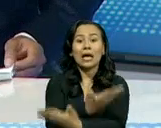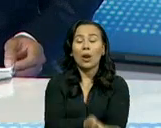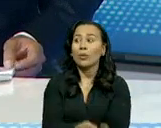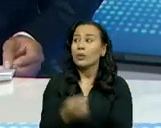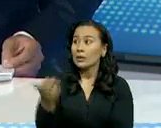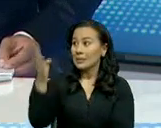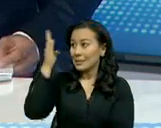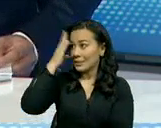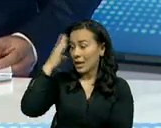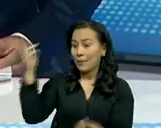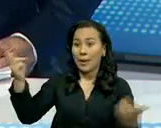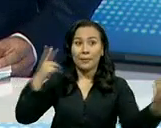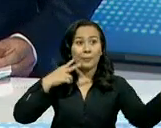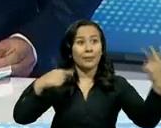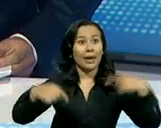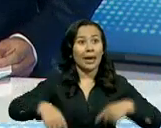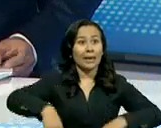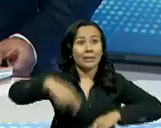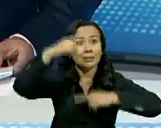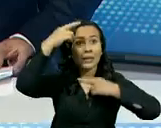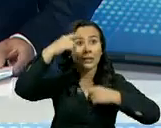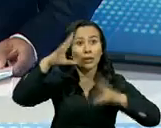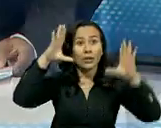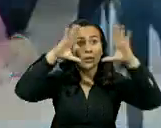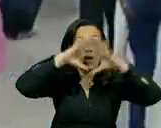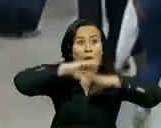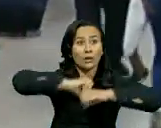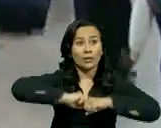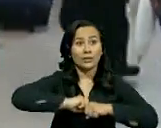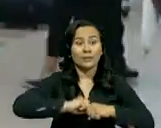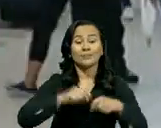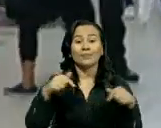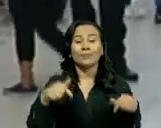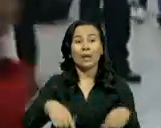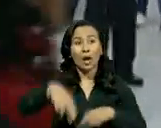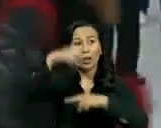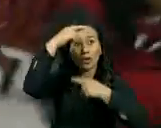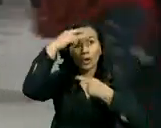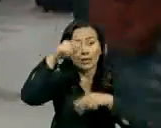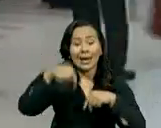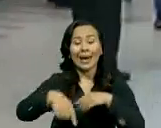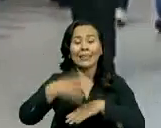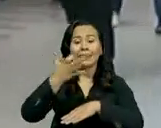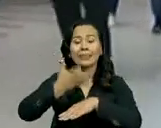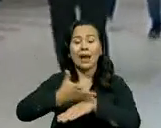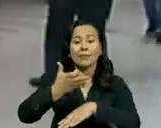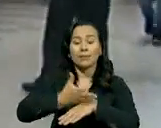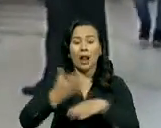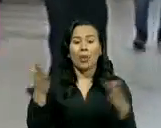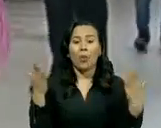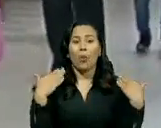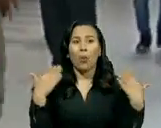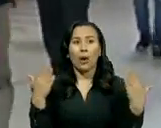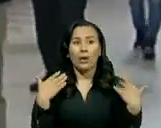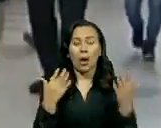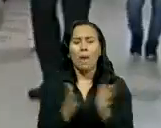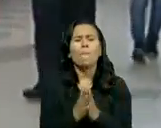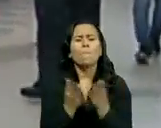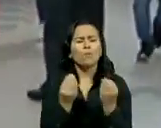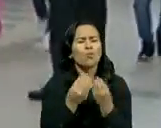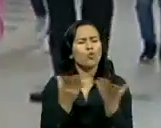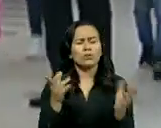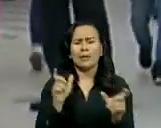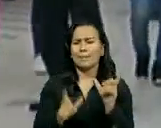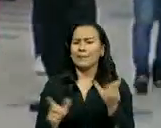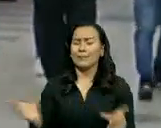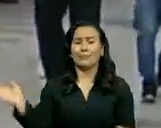los televidentes que nos están observando a esta hora de la noche. Bueno, ¿cuáles son las novedades acá? Es la terminal terrestre de Guayaquil, es que gran cantidad de personas ya